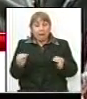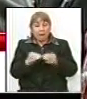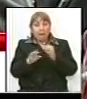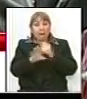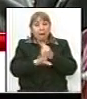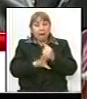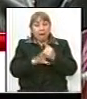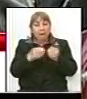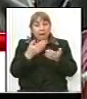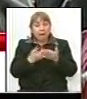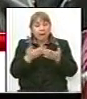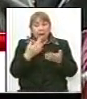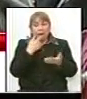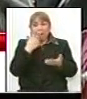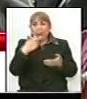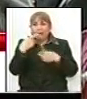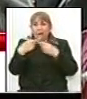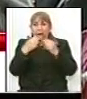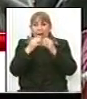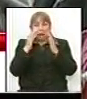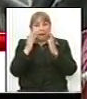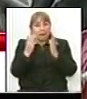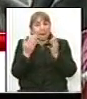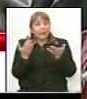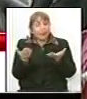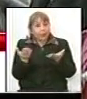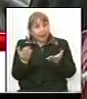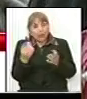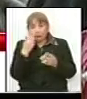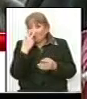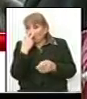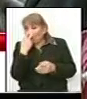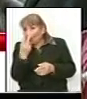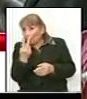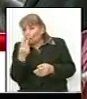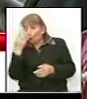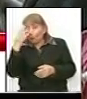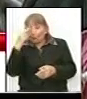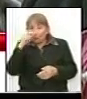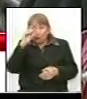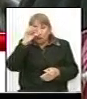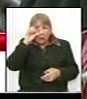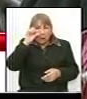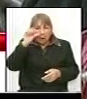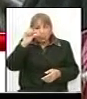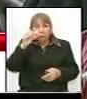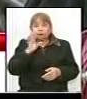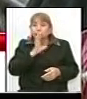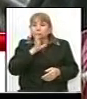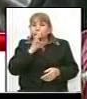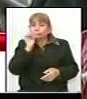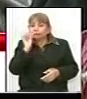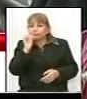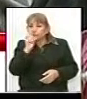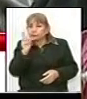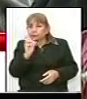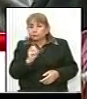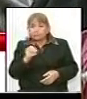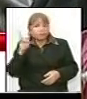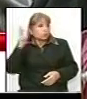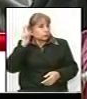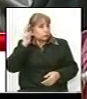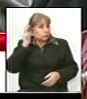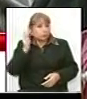básicas de vida diaria. Hay limitaciones para ver en el 15%, para hablar en el 1%, para oír